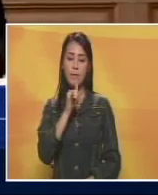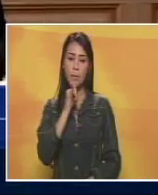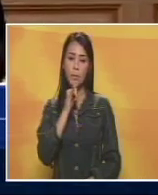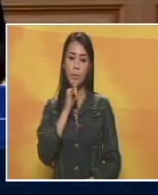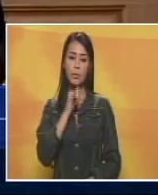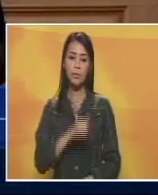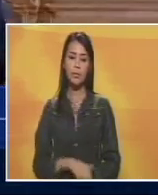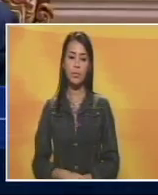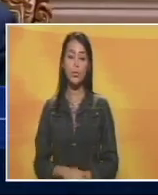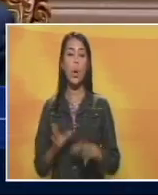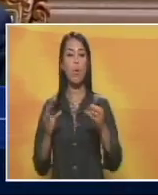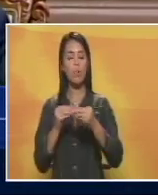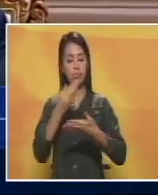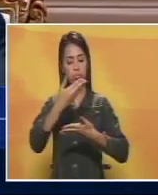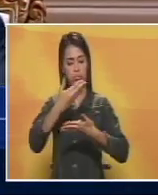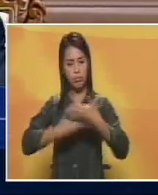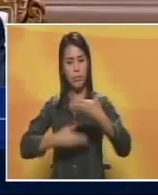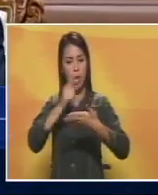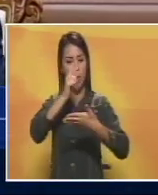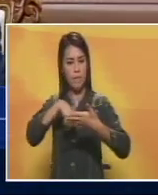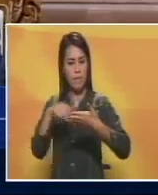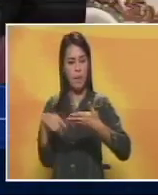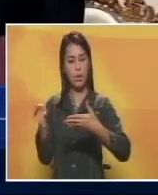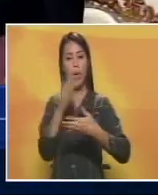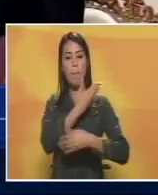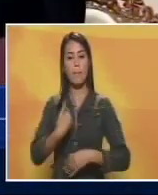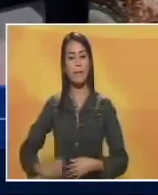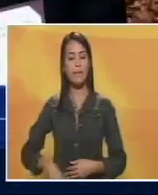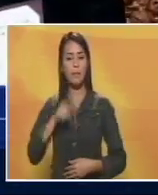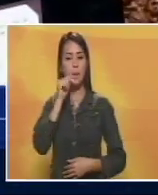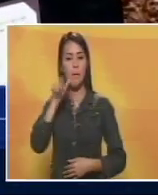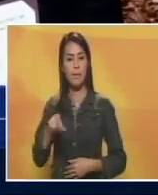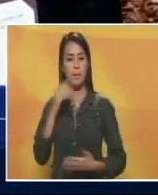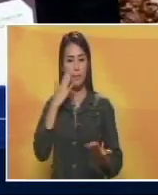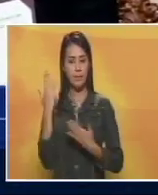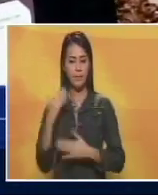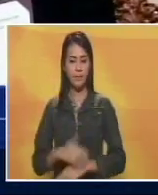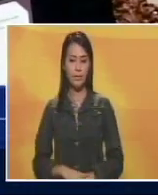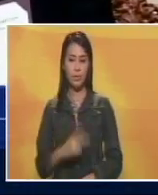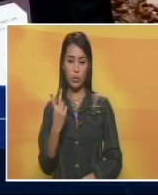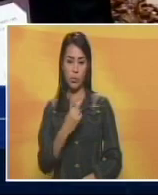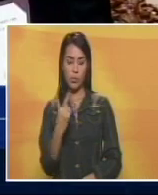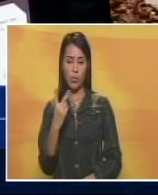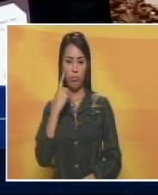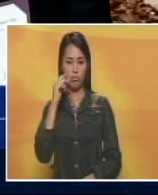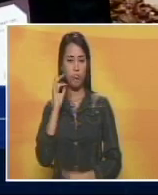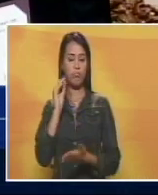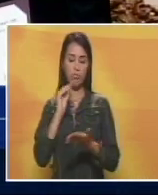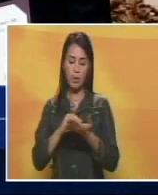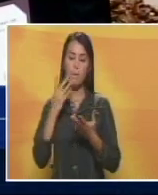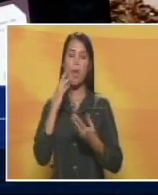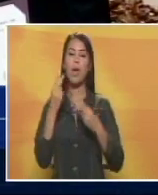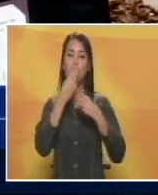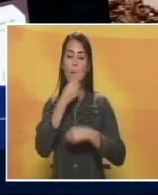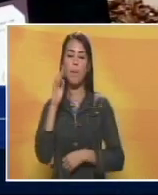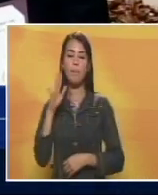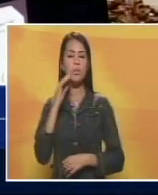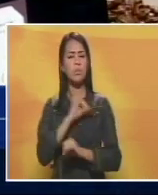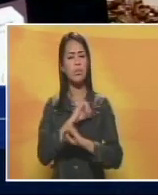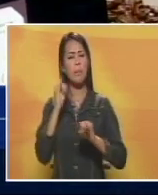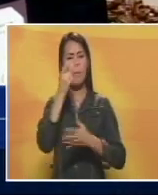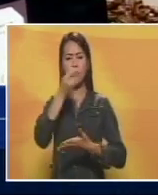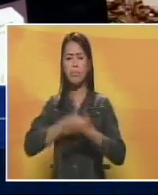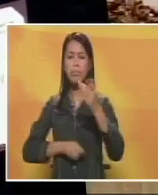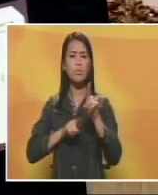declaración conjunta firmada entre Kim y el presidente surcoreano Moon Jae-in en Pyongyang, en la que reafirmaron su compromiso de eliminar las